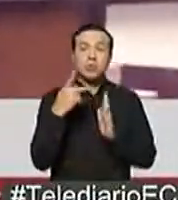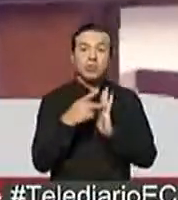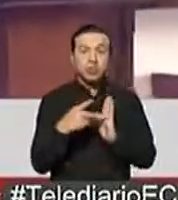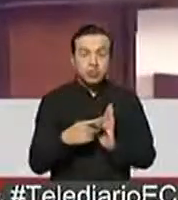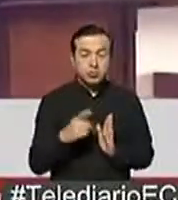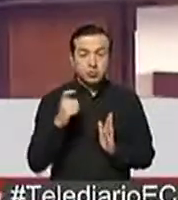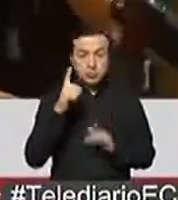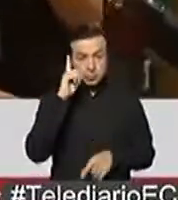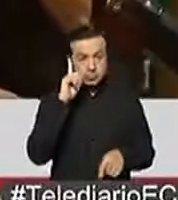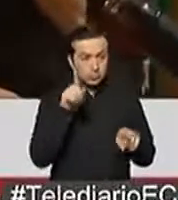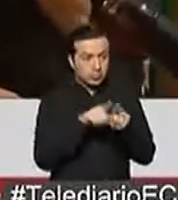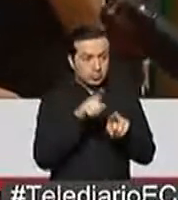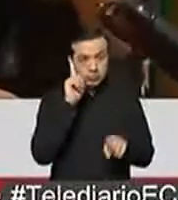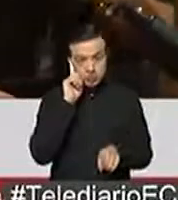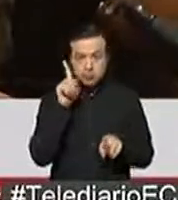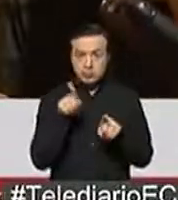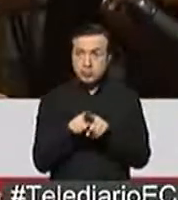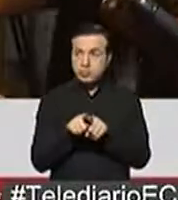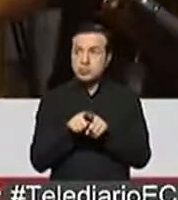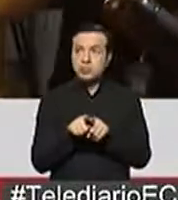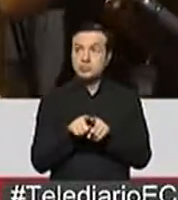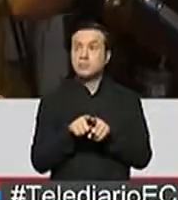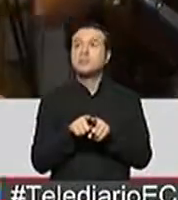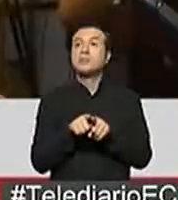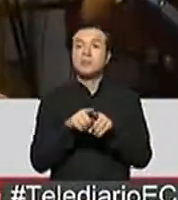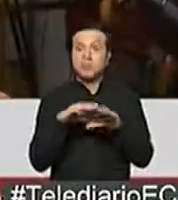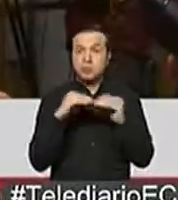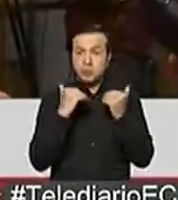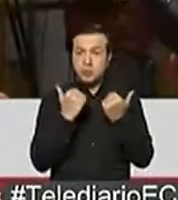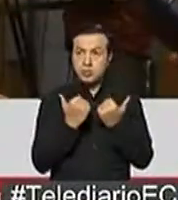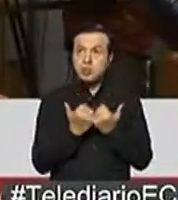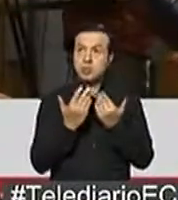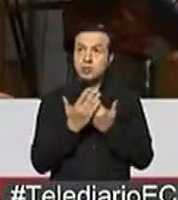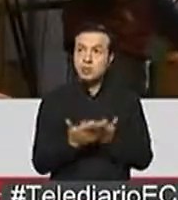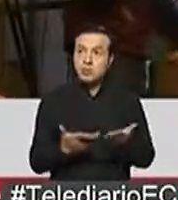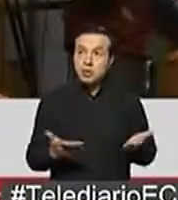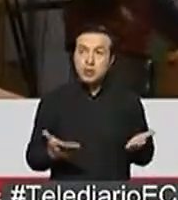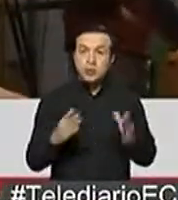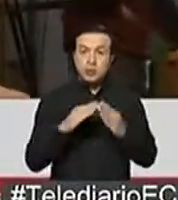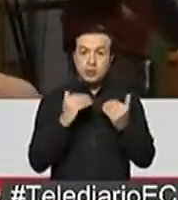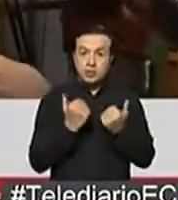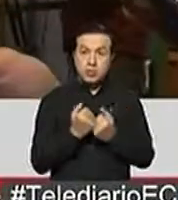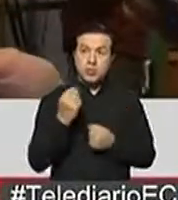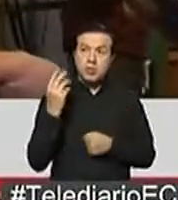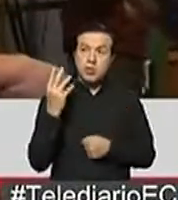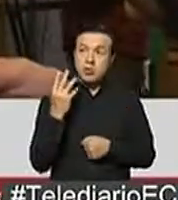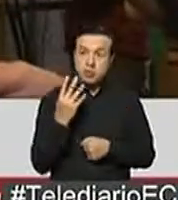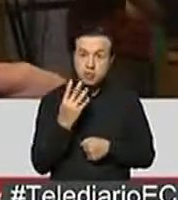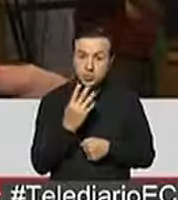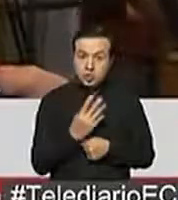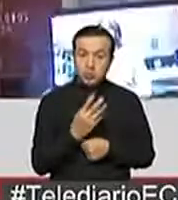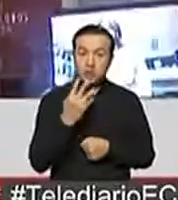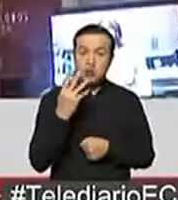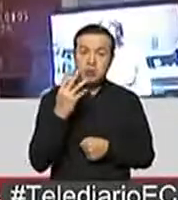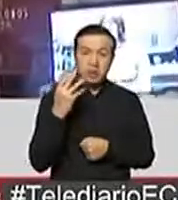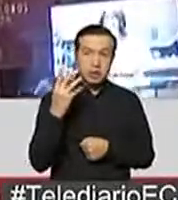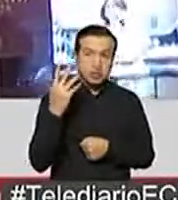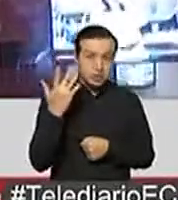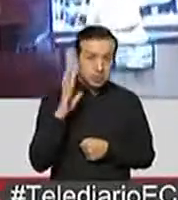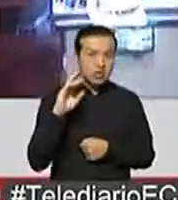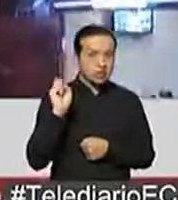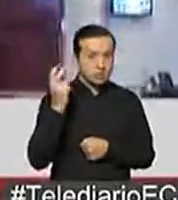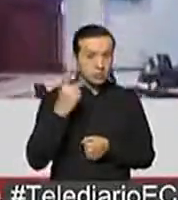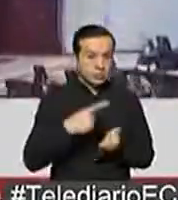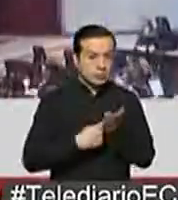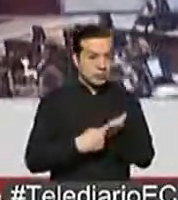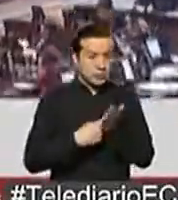existen consensos. Terminar este primer debate para que la comisión pueda, en cuatro días, como dice la ley, presentar el informe para el segundo debate. Y es que adicional al